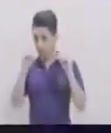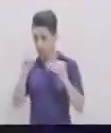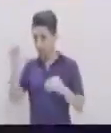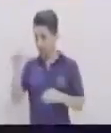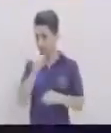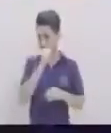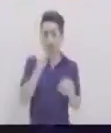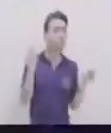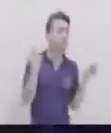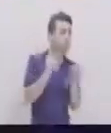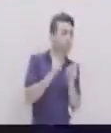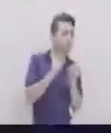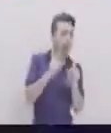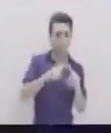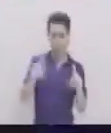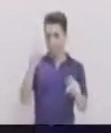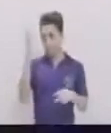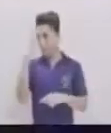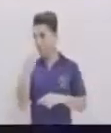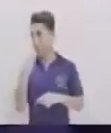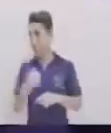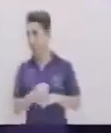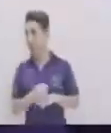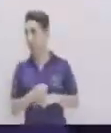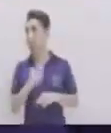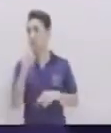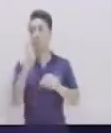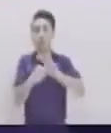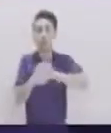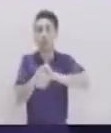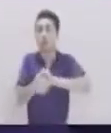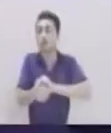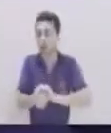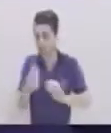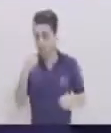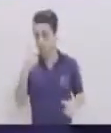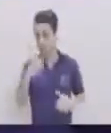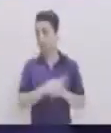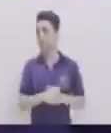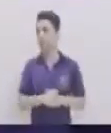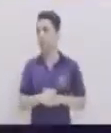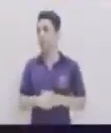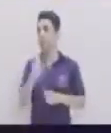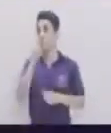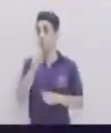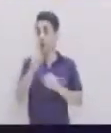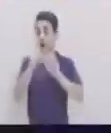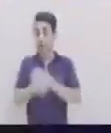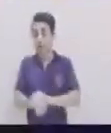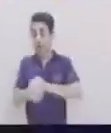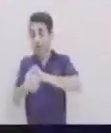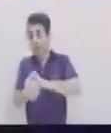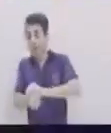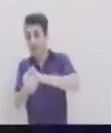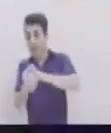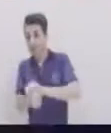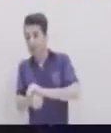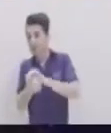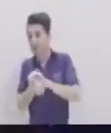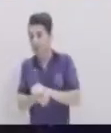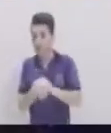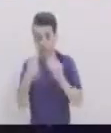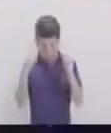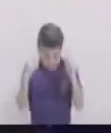linda cancioncita. Es chiquitita, pero es muy bonita. Es de una tortuga. Entonces dice así: una